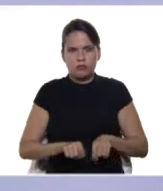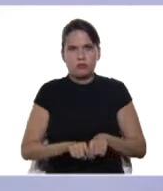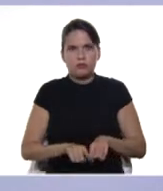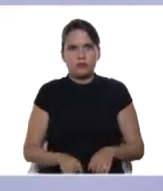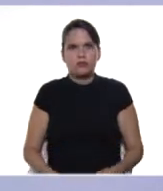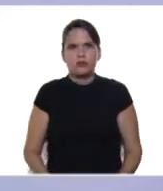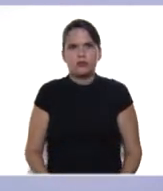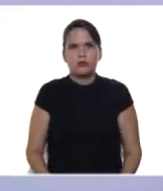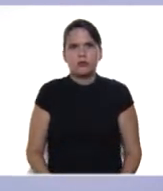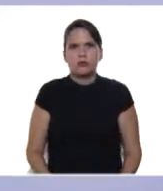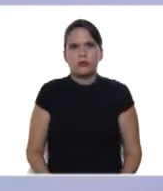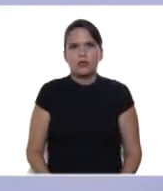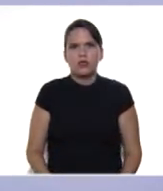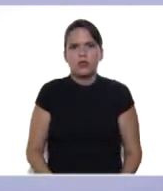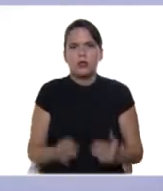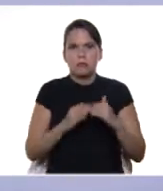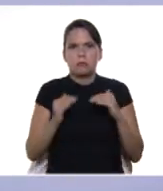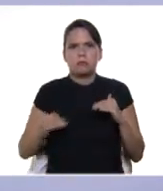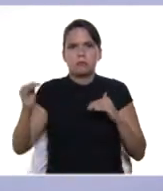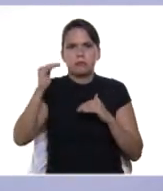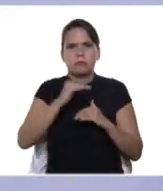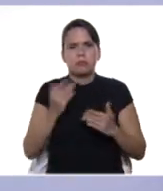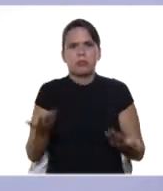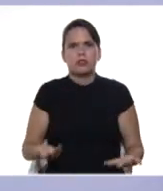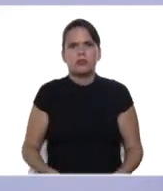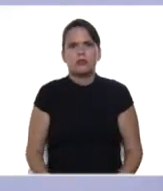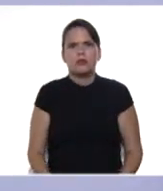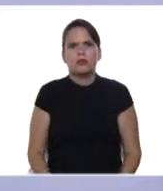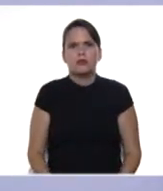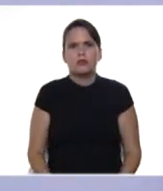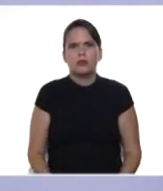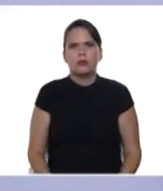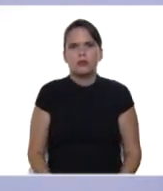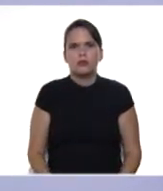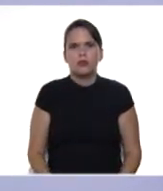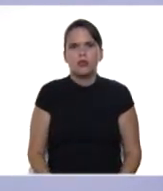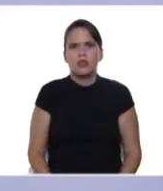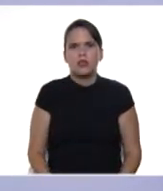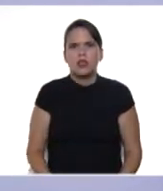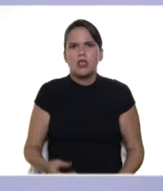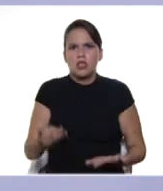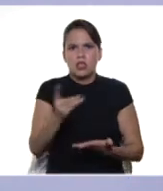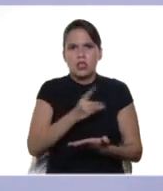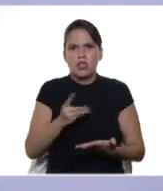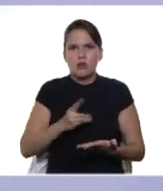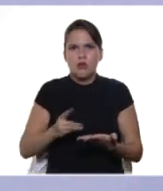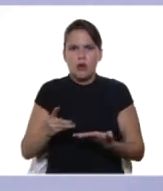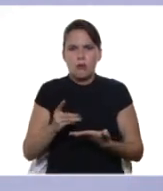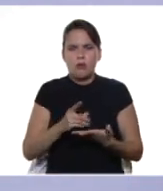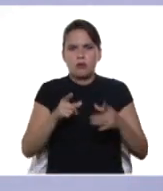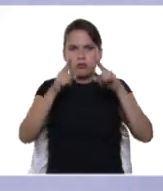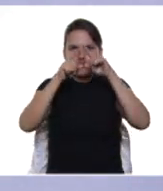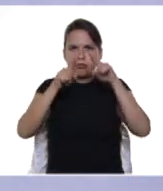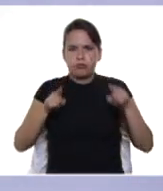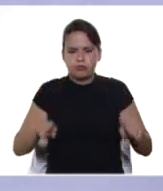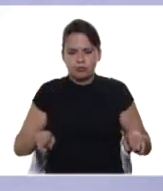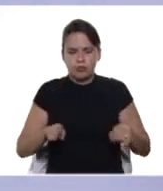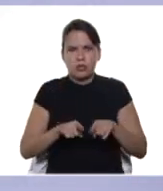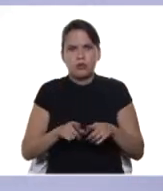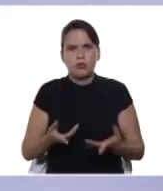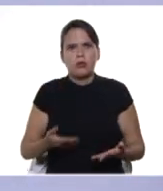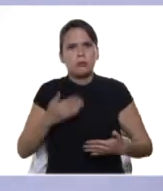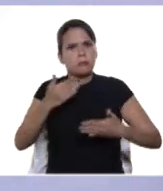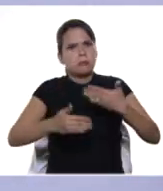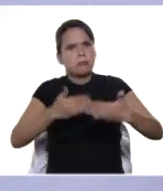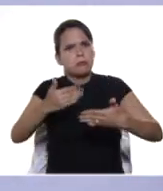y en la cima o en la parte superior del rectángulo dibujamos un triángulo. Y así